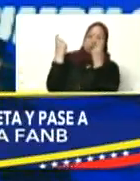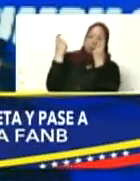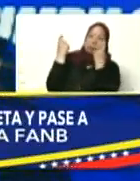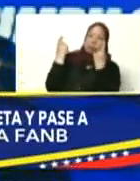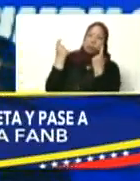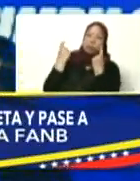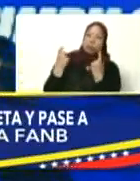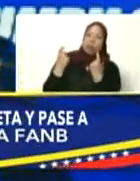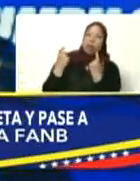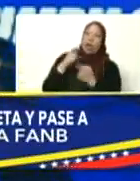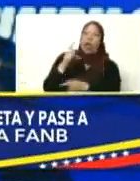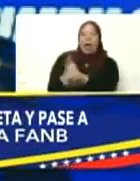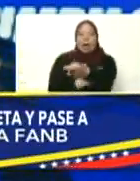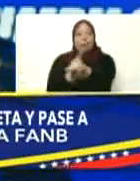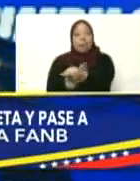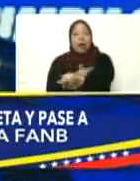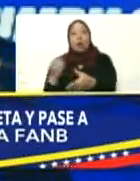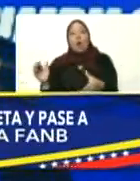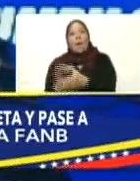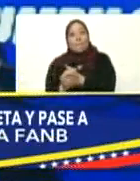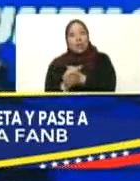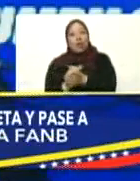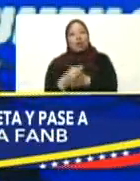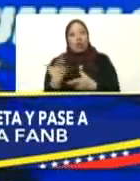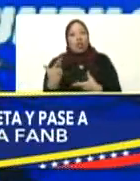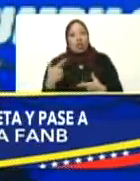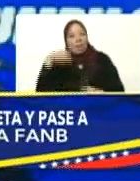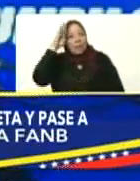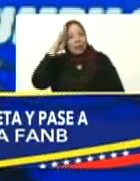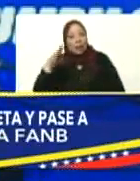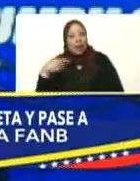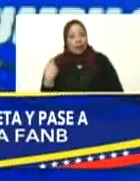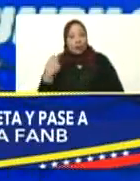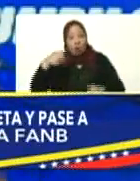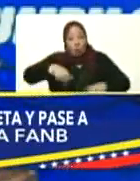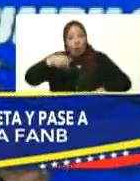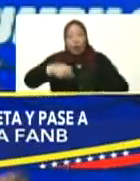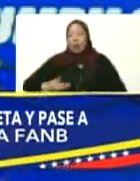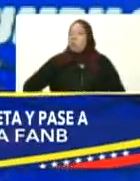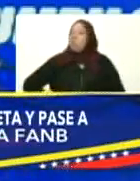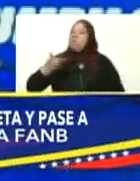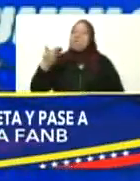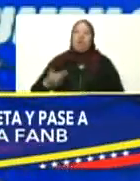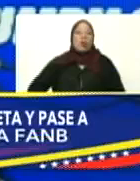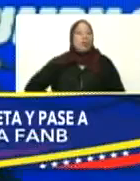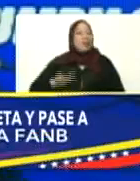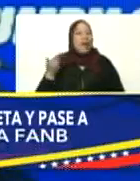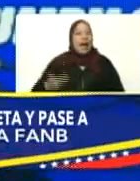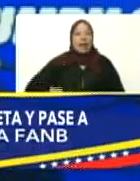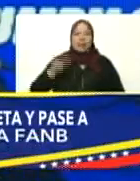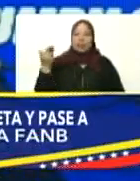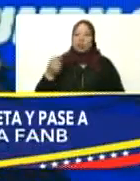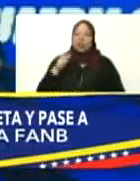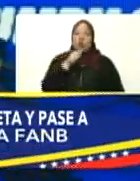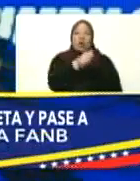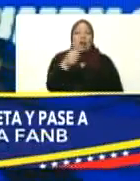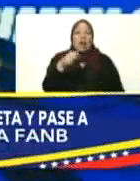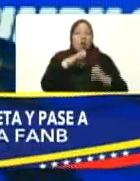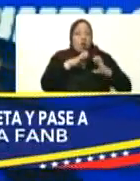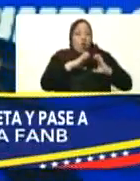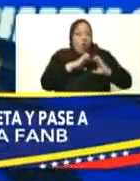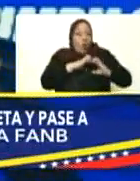Hermanos y compañeros de armas, este momento sin lugar a dudas quedará marcado en cada